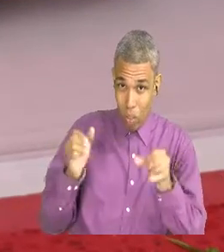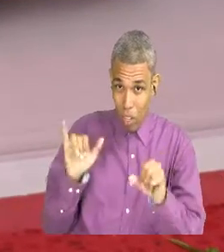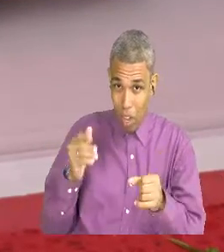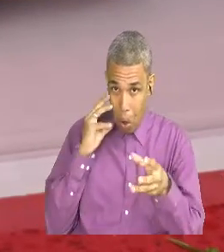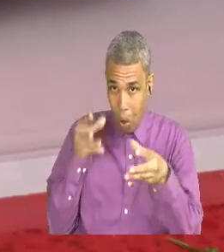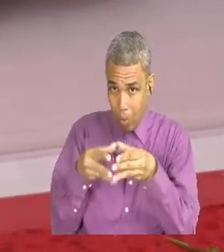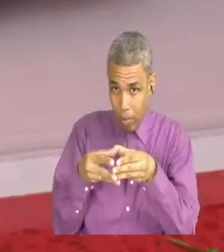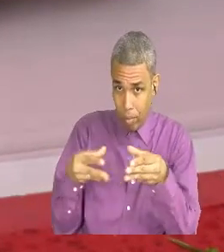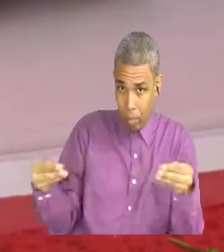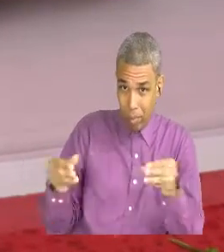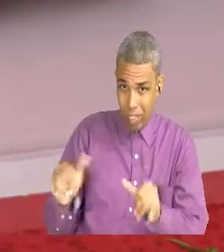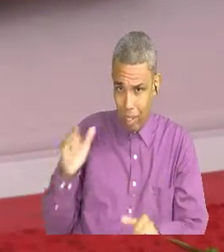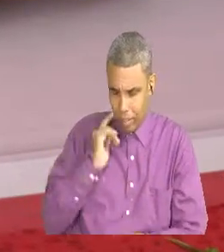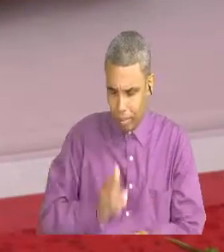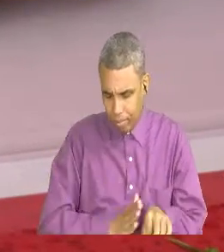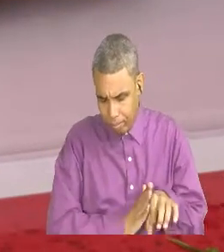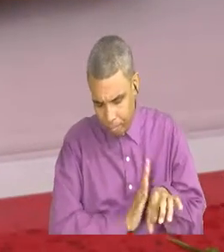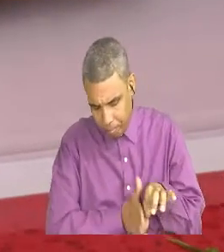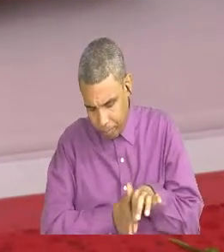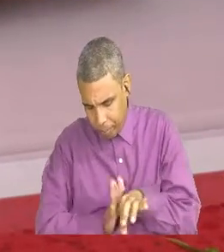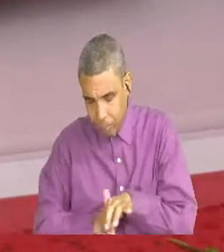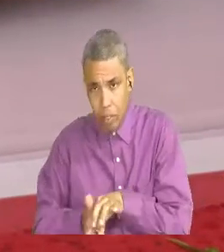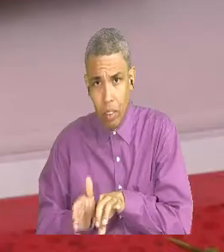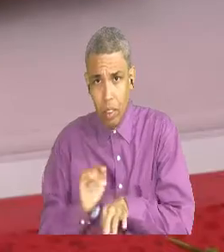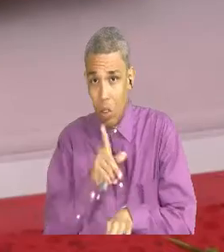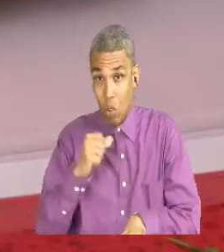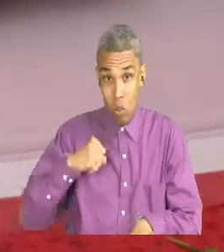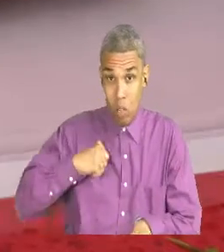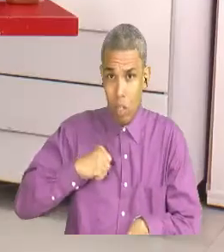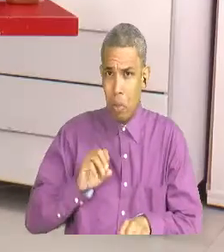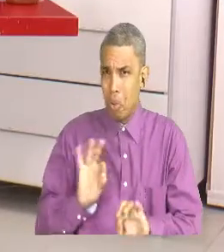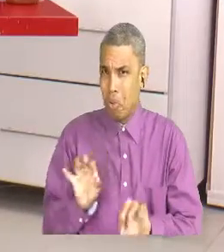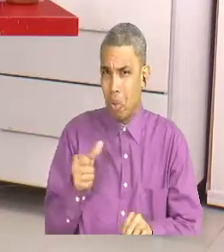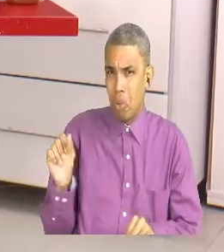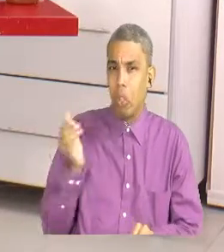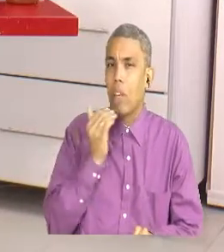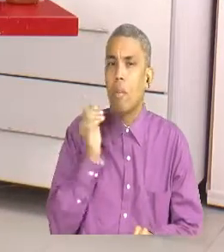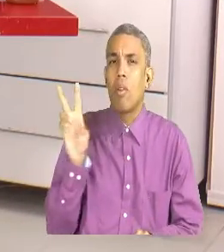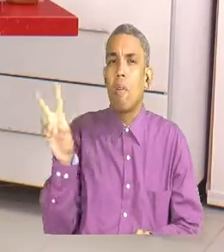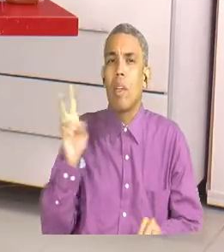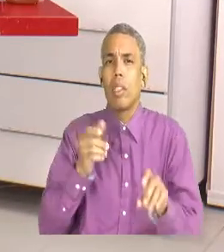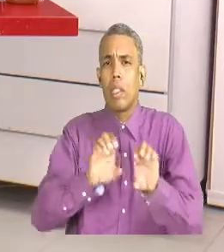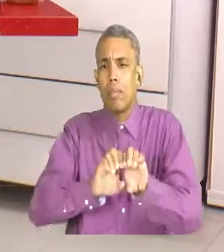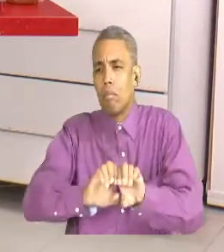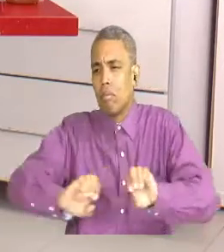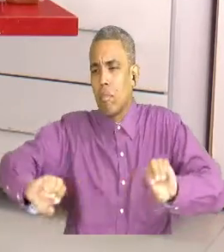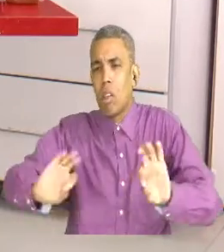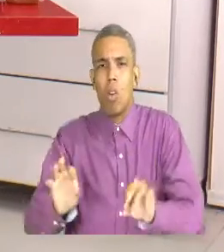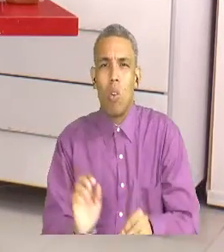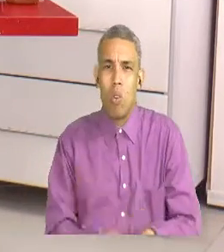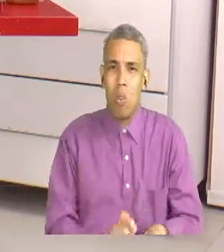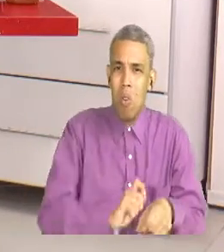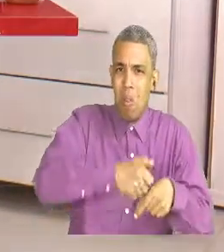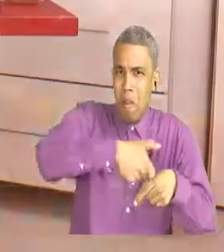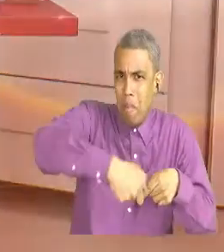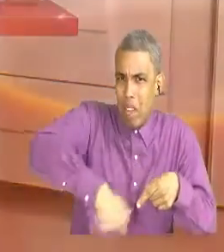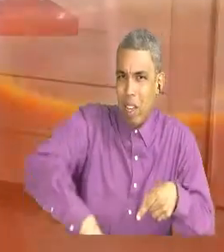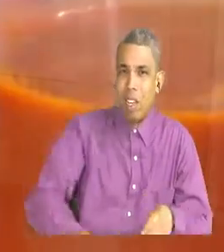calabacín, cualquier otro ingrediente, cualquier otro insumo. Pueden adicionar maíz tierno,